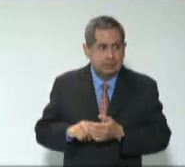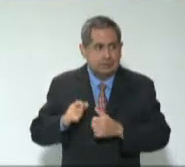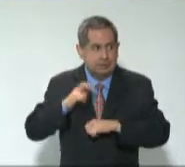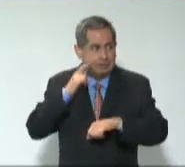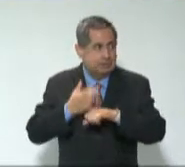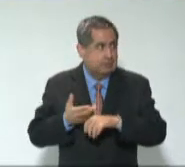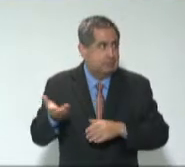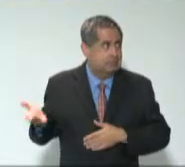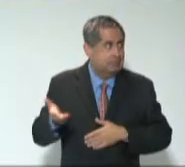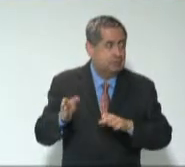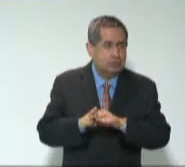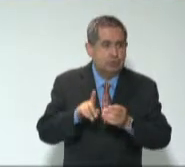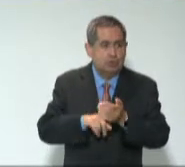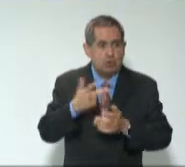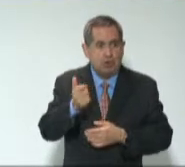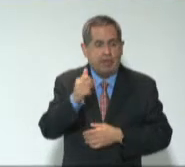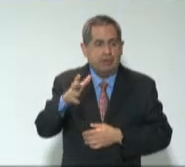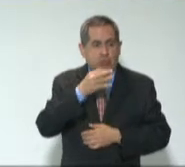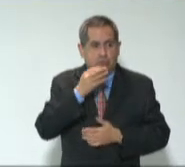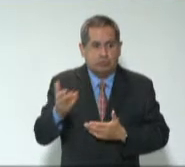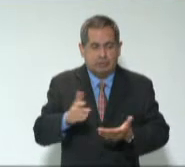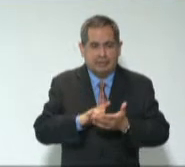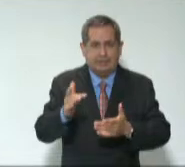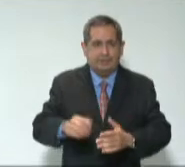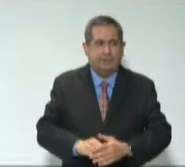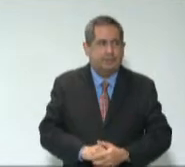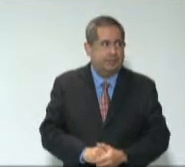cedo el uso de la voz de 8 a 10 minutos